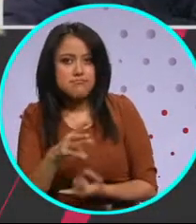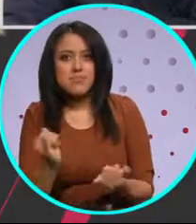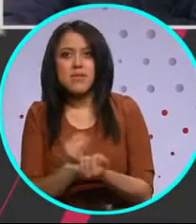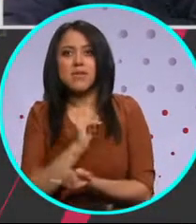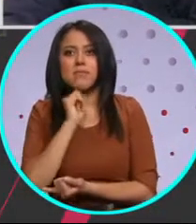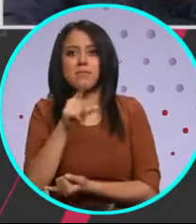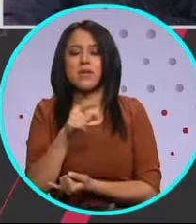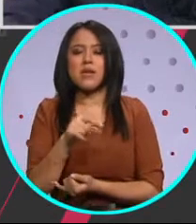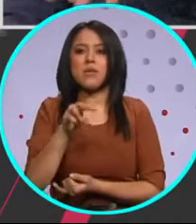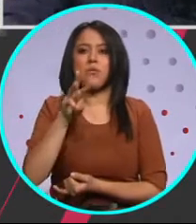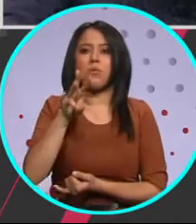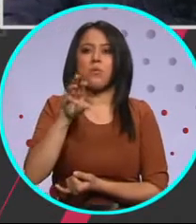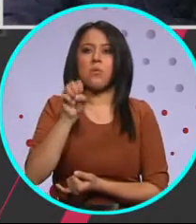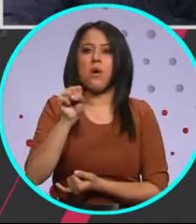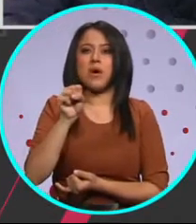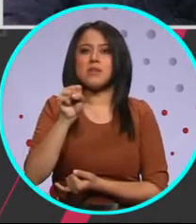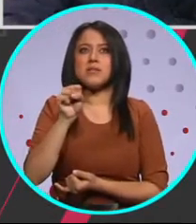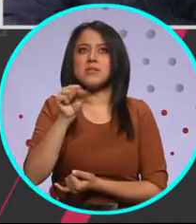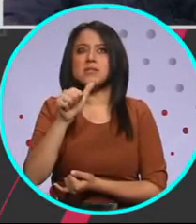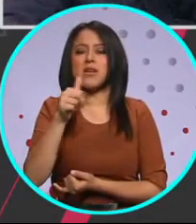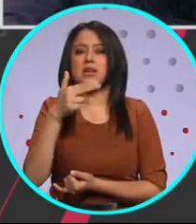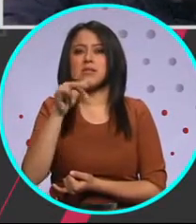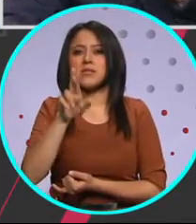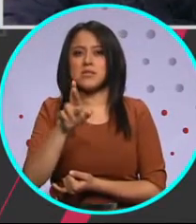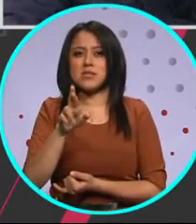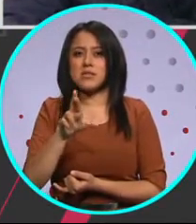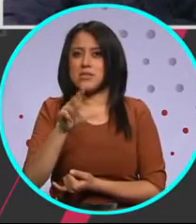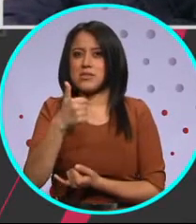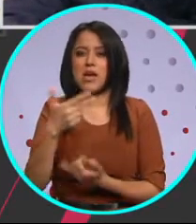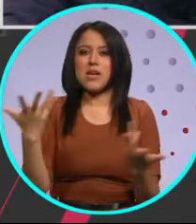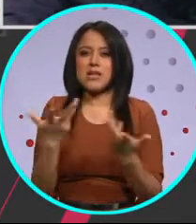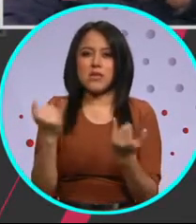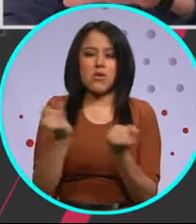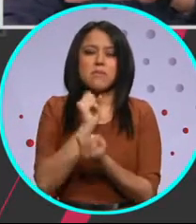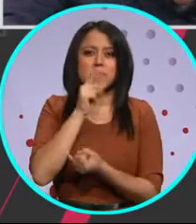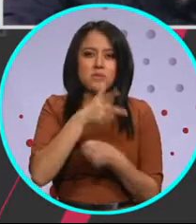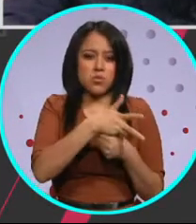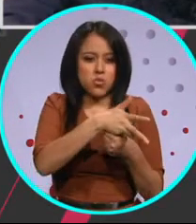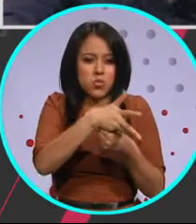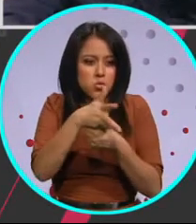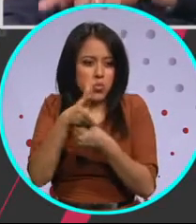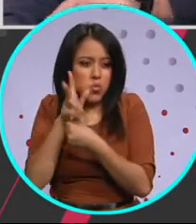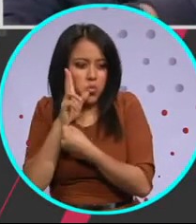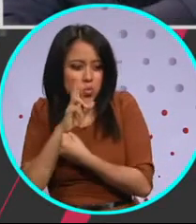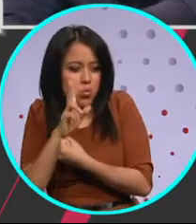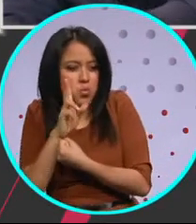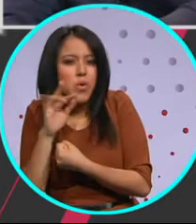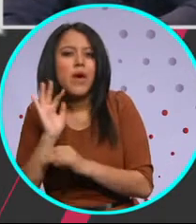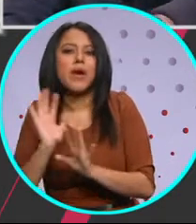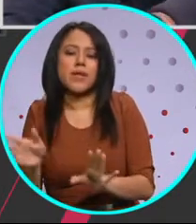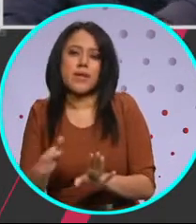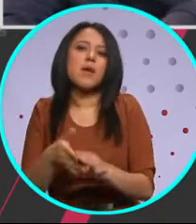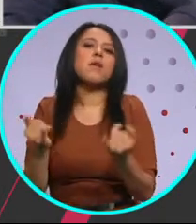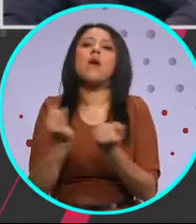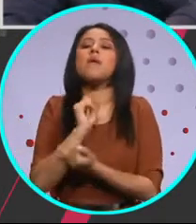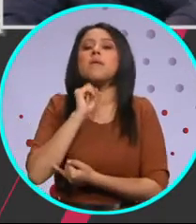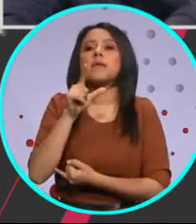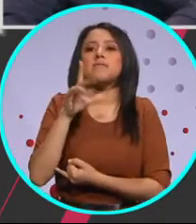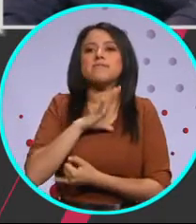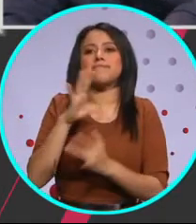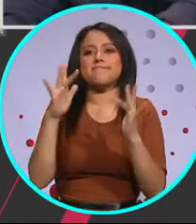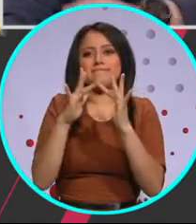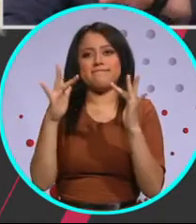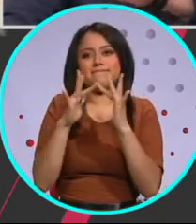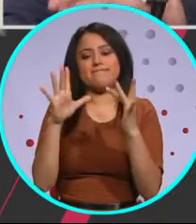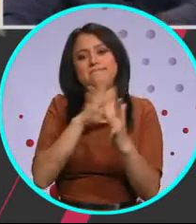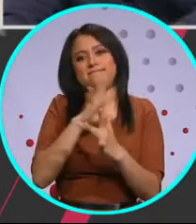llama paraguas h también estamos viendo las señales de la de las cámaras de la zona también estamos teniendo la vinculación a las redes sociales